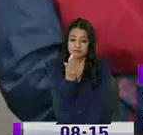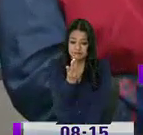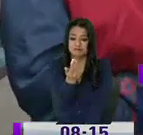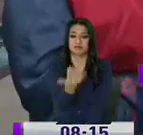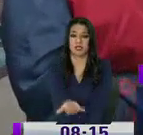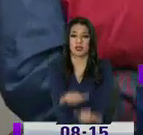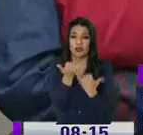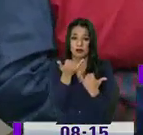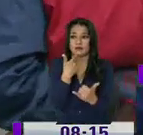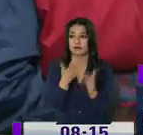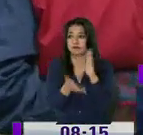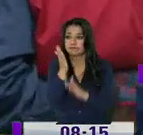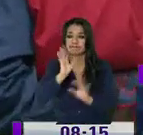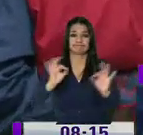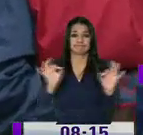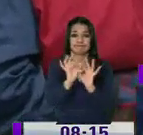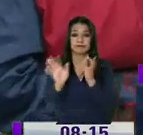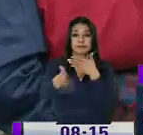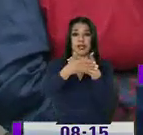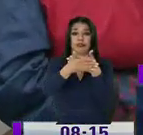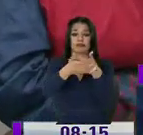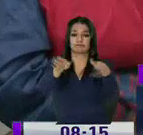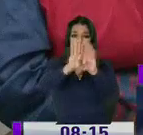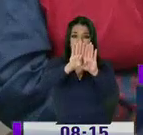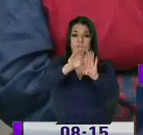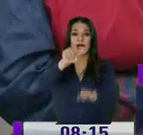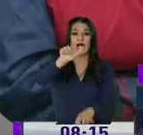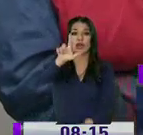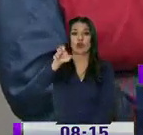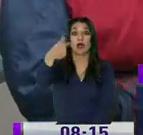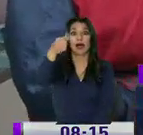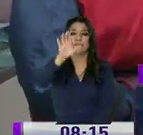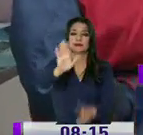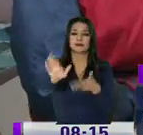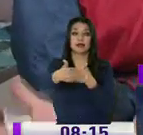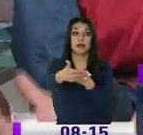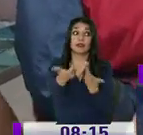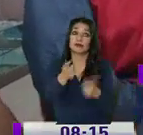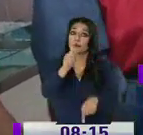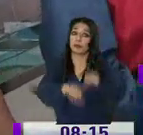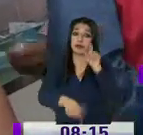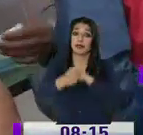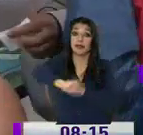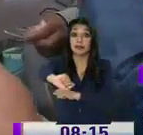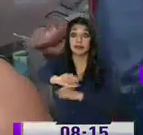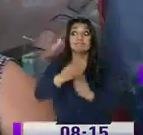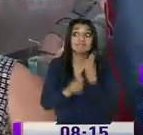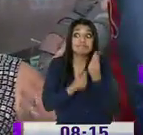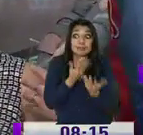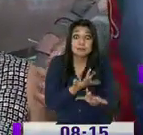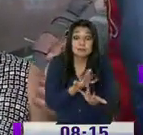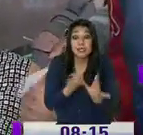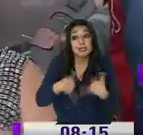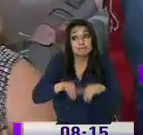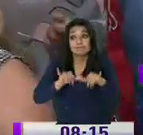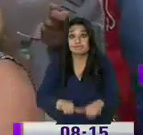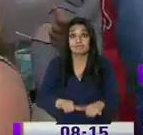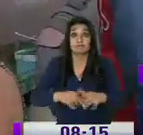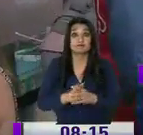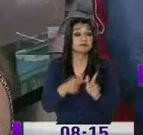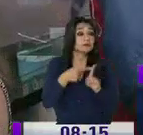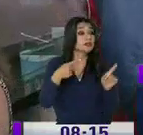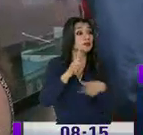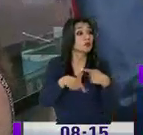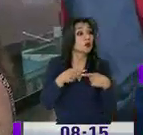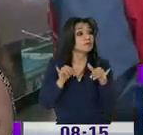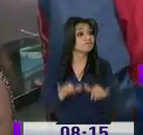que ya no sale, que está cerrado en Aloha. Sí. Ahora esperar más días aquí. ¿Desde cuándo está